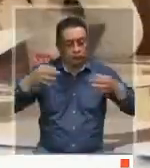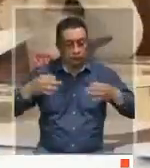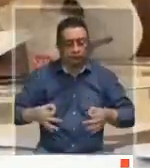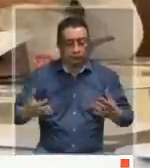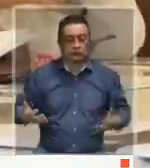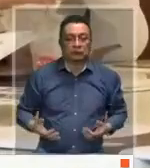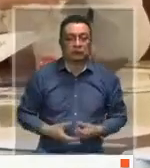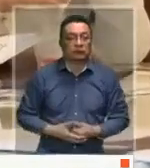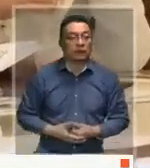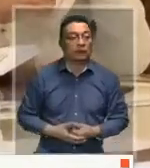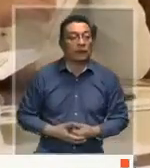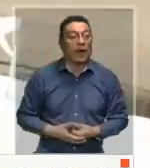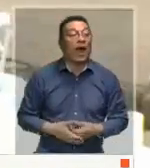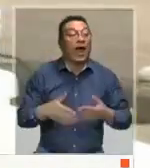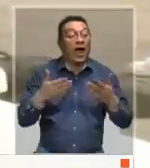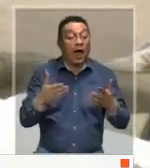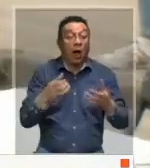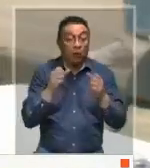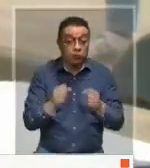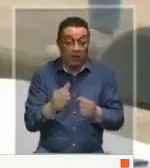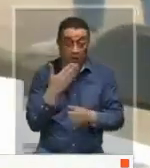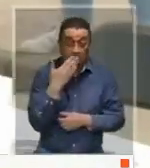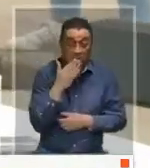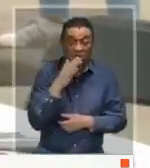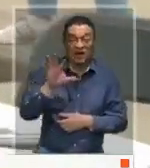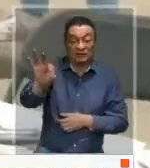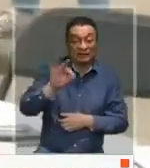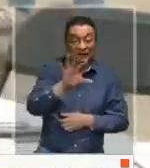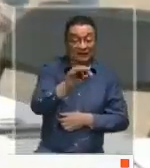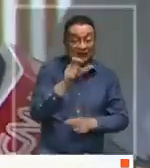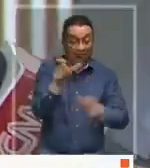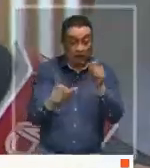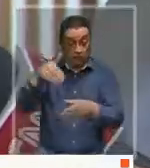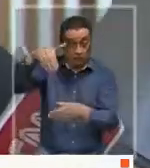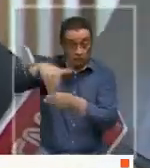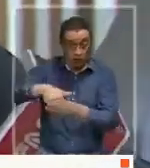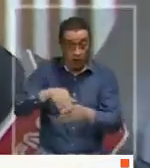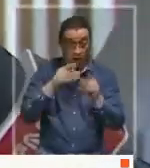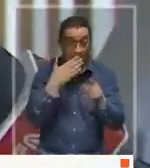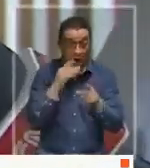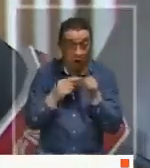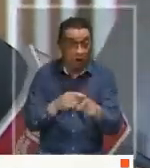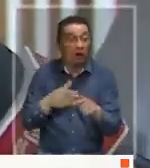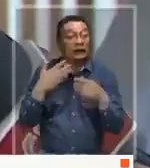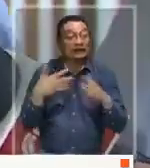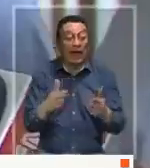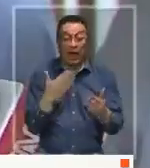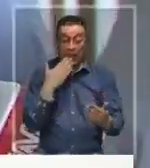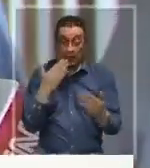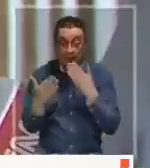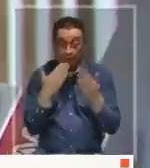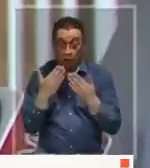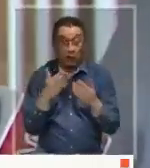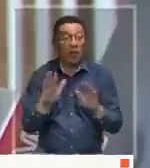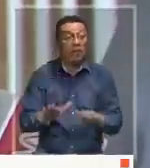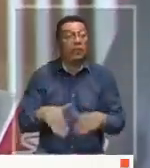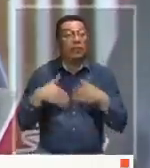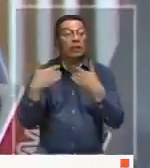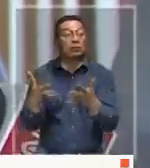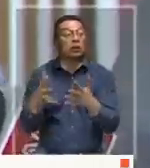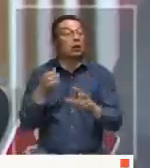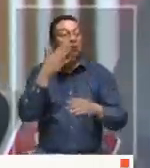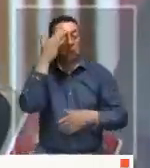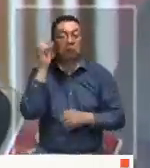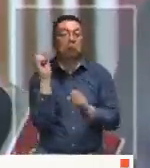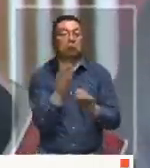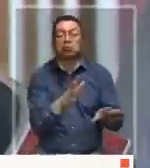común y la posibilidad de expertos elegidos por la ciudadanía eso se discutió pero después se desechó